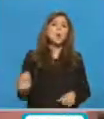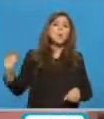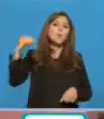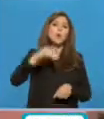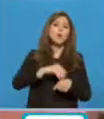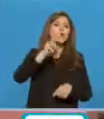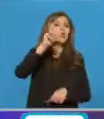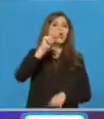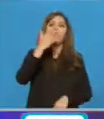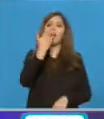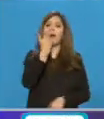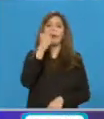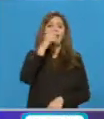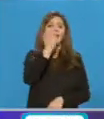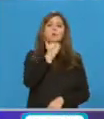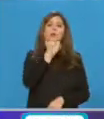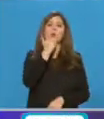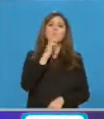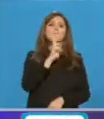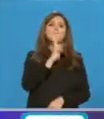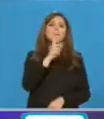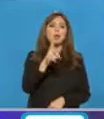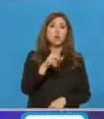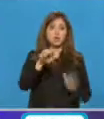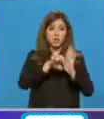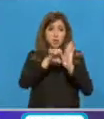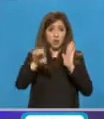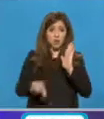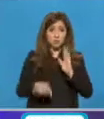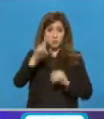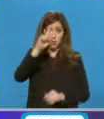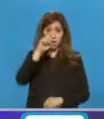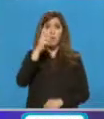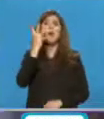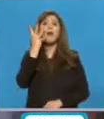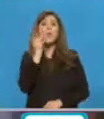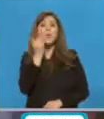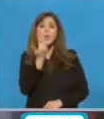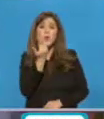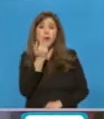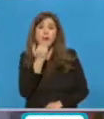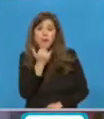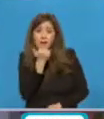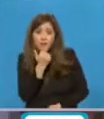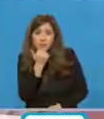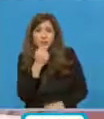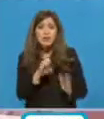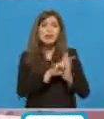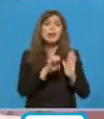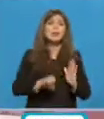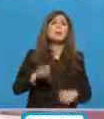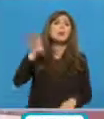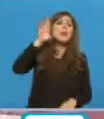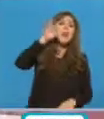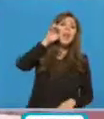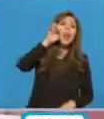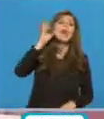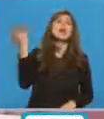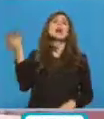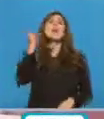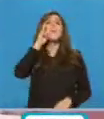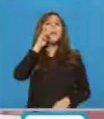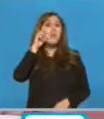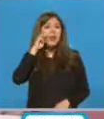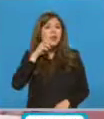azúcar, más bien. Ah, sin azúcar. Sin azúcar. Pues, ¿De limón sin azúcar? Sí. o de naranja, de mandarina, de algo que dé saborcito. De y que no- jamaica.